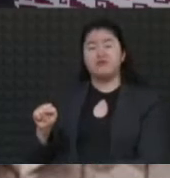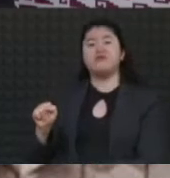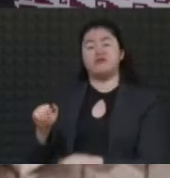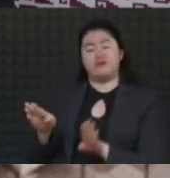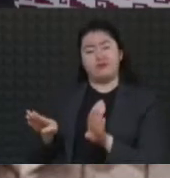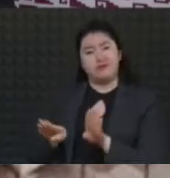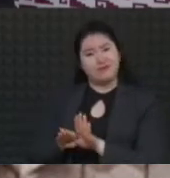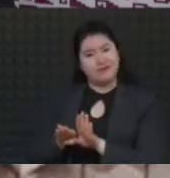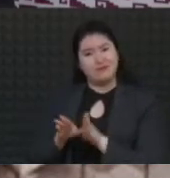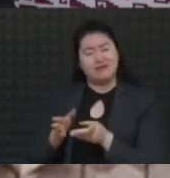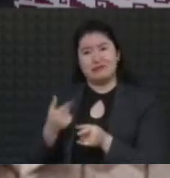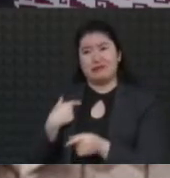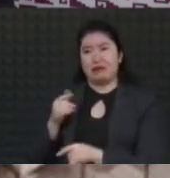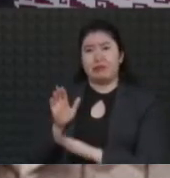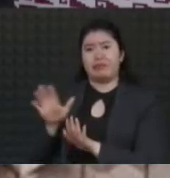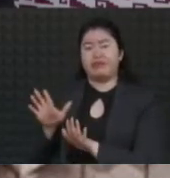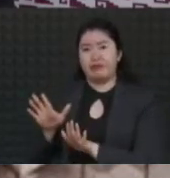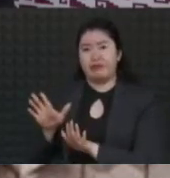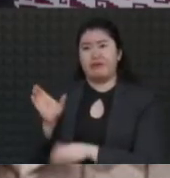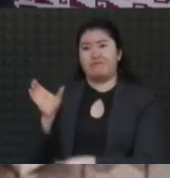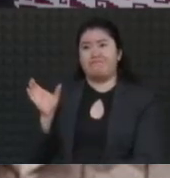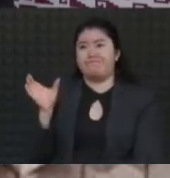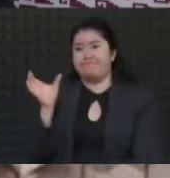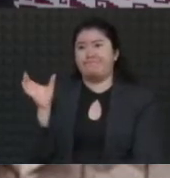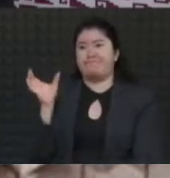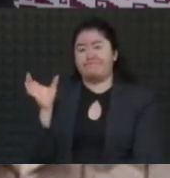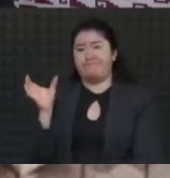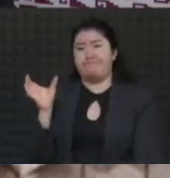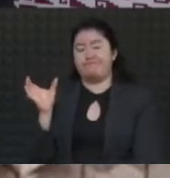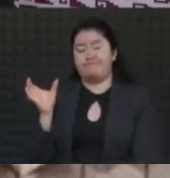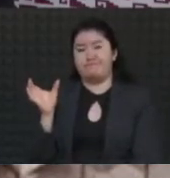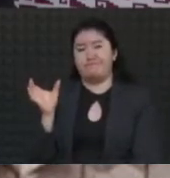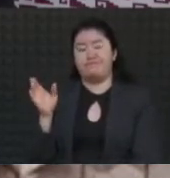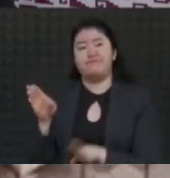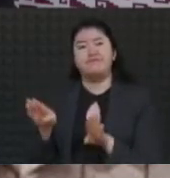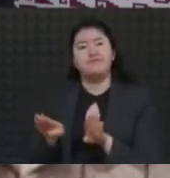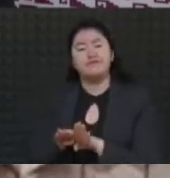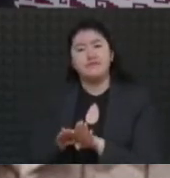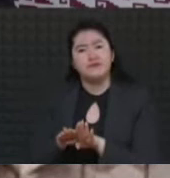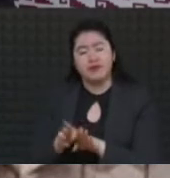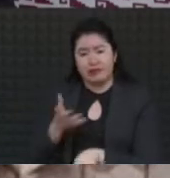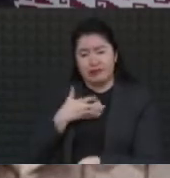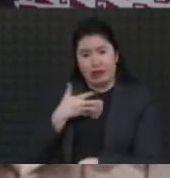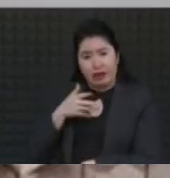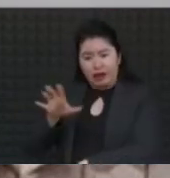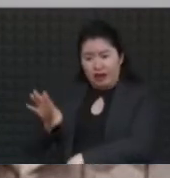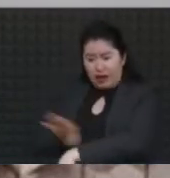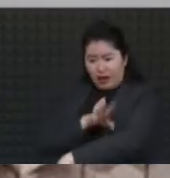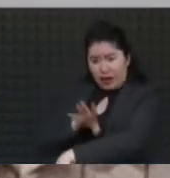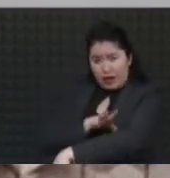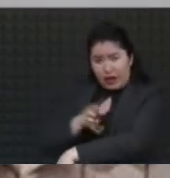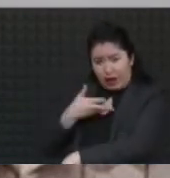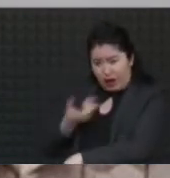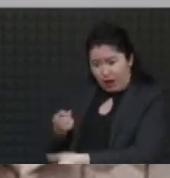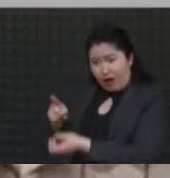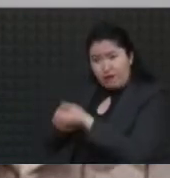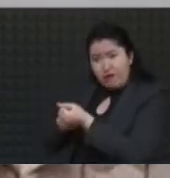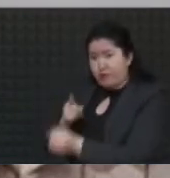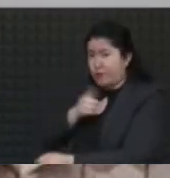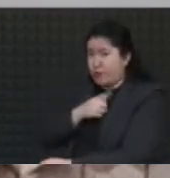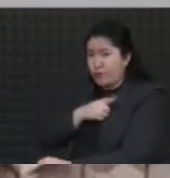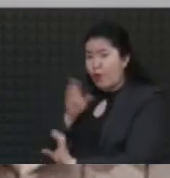no hubiera eso, y también qué fue lo que pasó y cómo se resolvió. Sí, todas